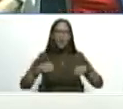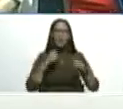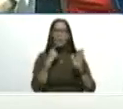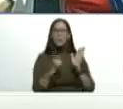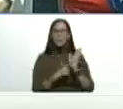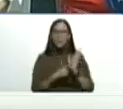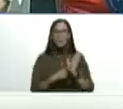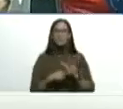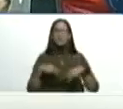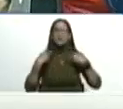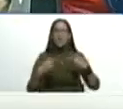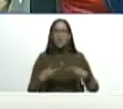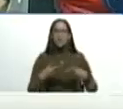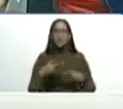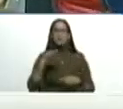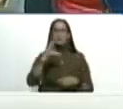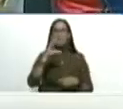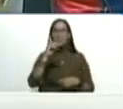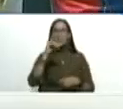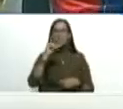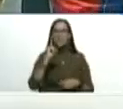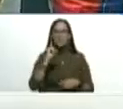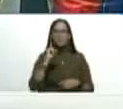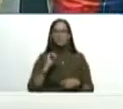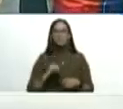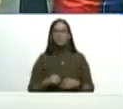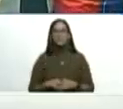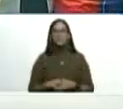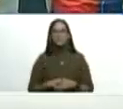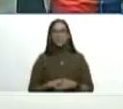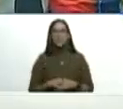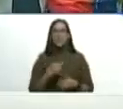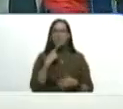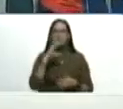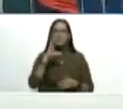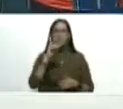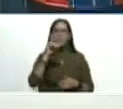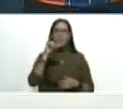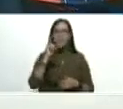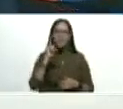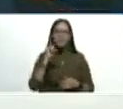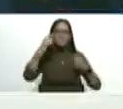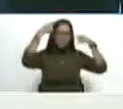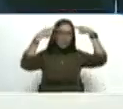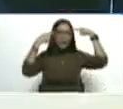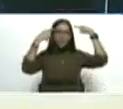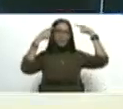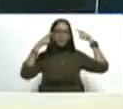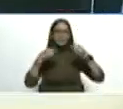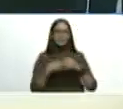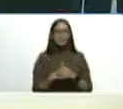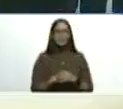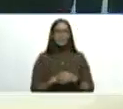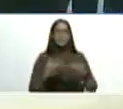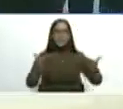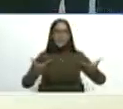rehabilitado, un CDI. Cuando digo CDI, digo Chávez, legado del comandante Chávez,